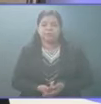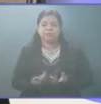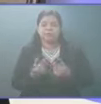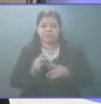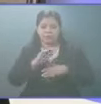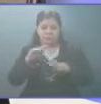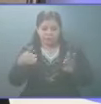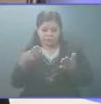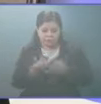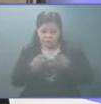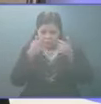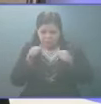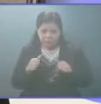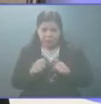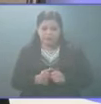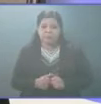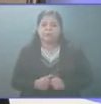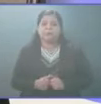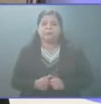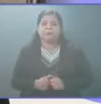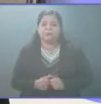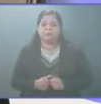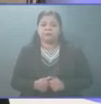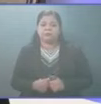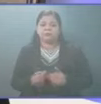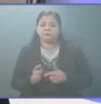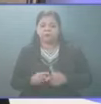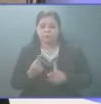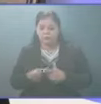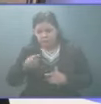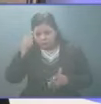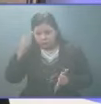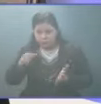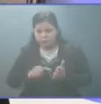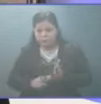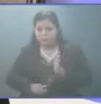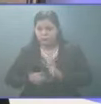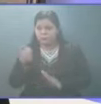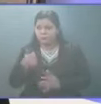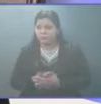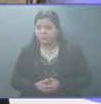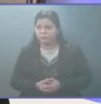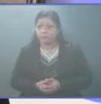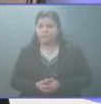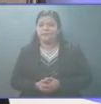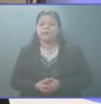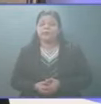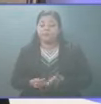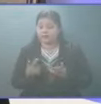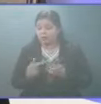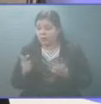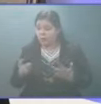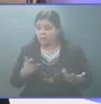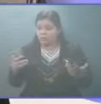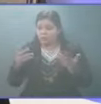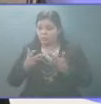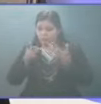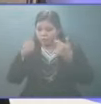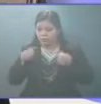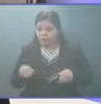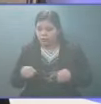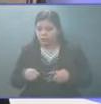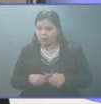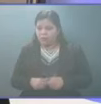países, fue en base a un concepto que se llama aprender en base a la inexperiencia,